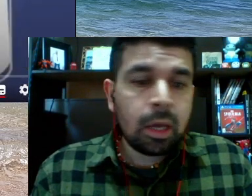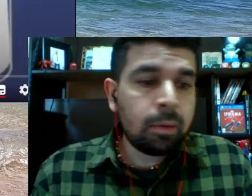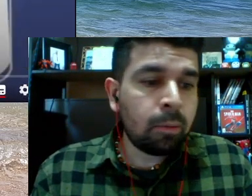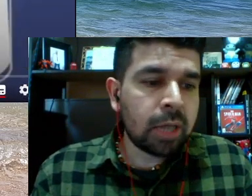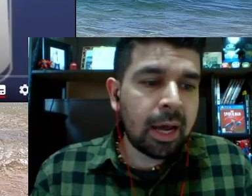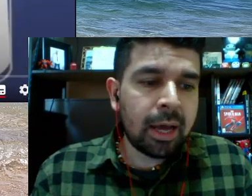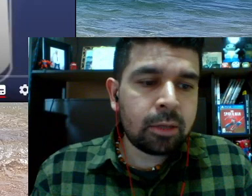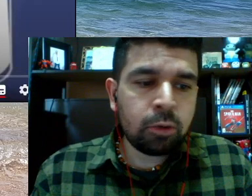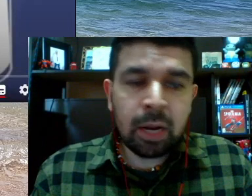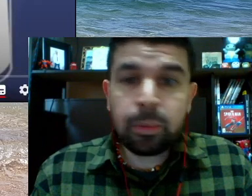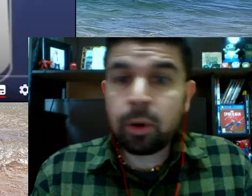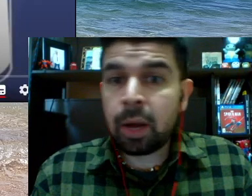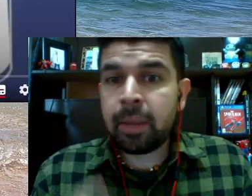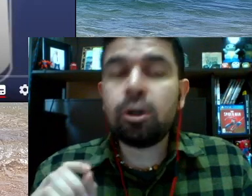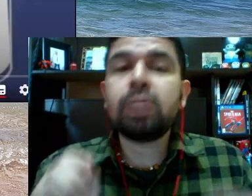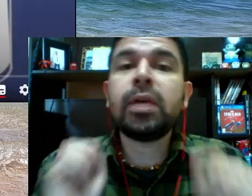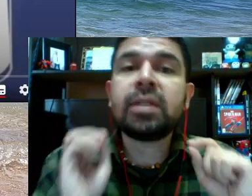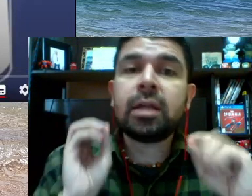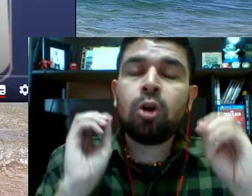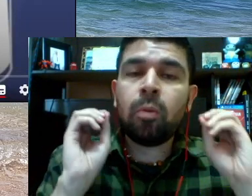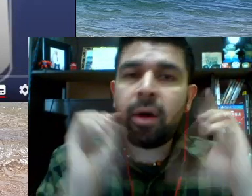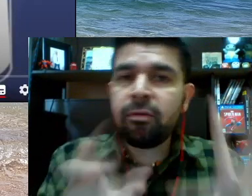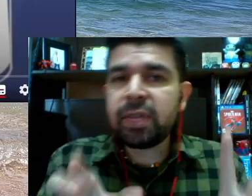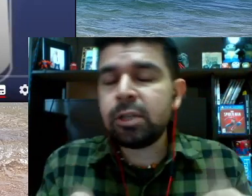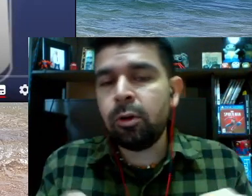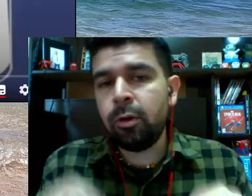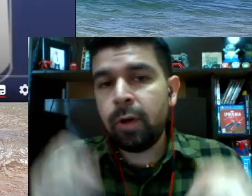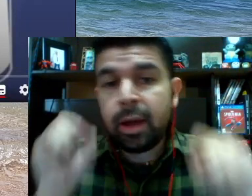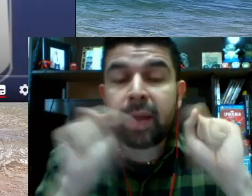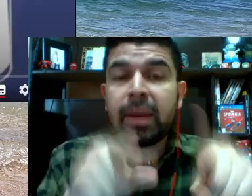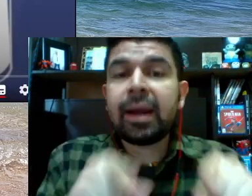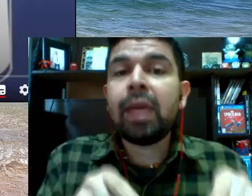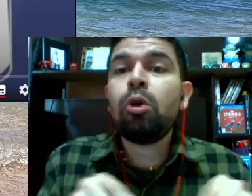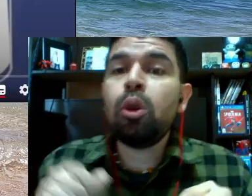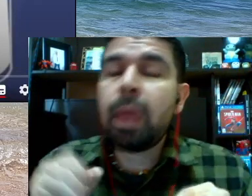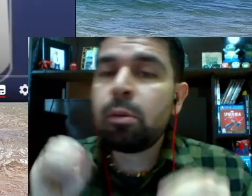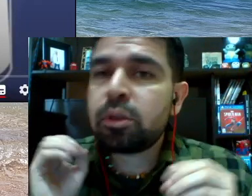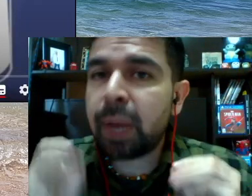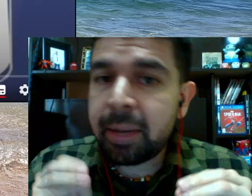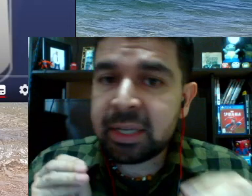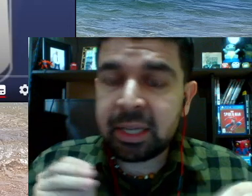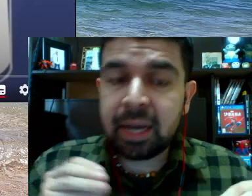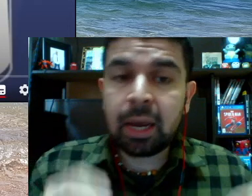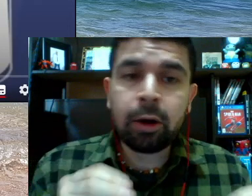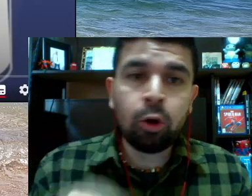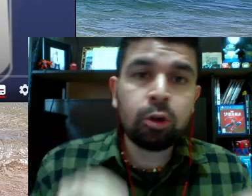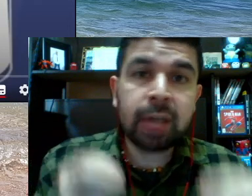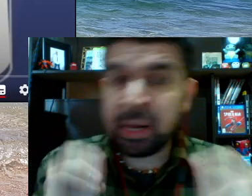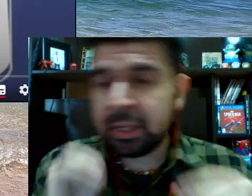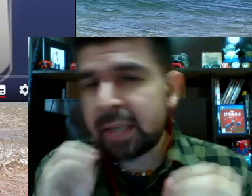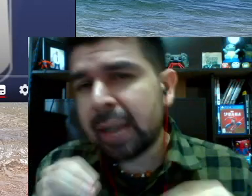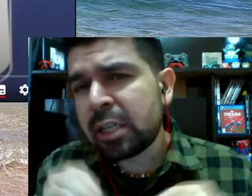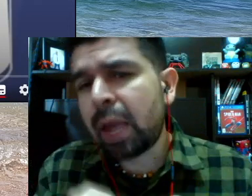y vamos a escuchar el programa yo les voy a estar haciendo como énfasis o remarcando cuando veamos palabras que tienen que ver con los